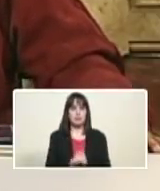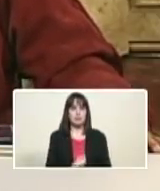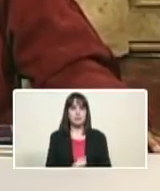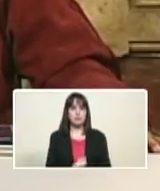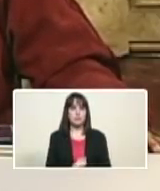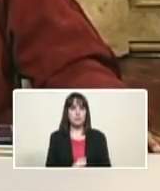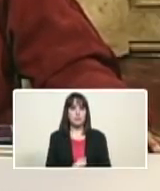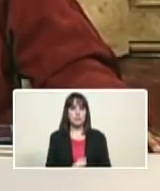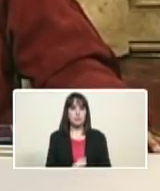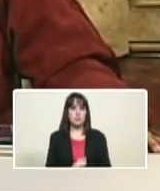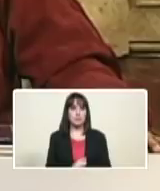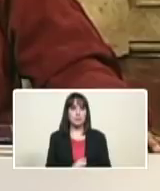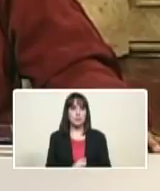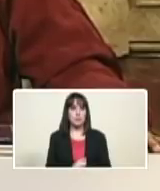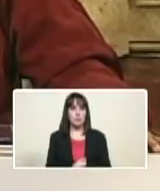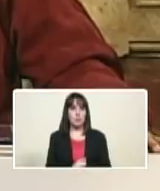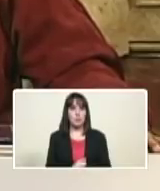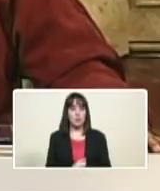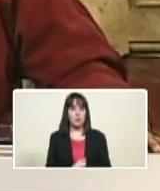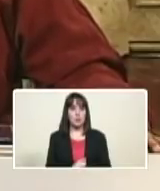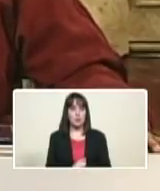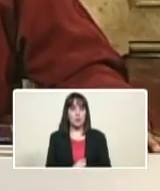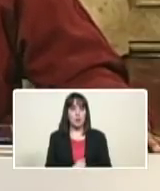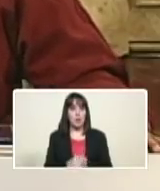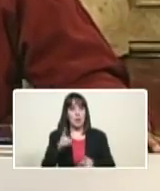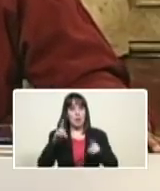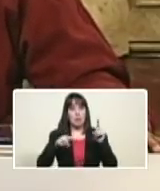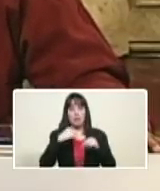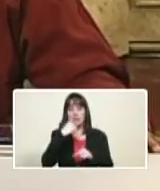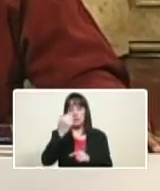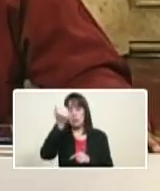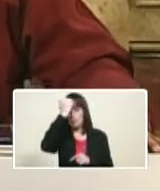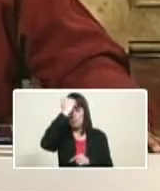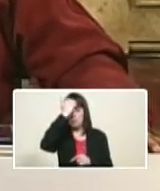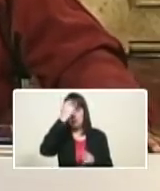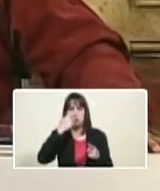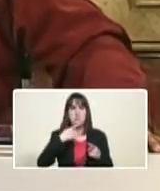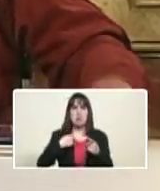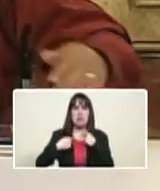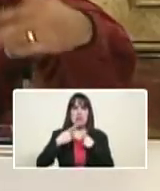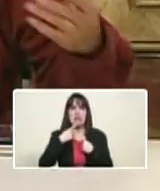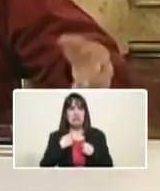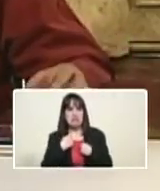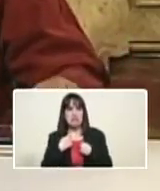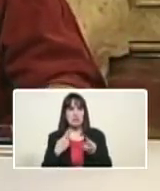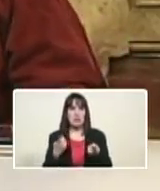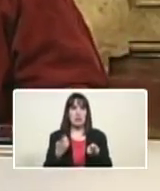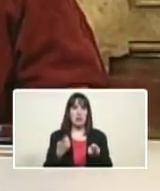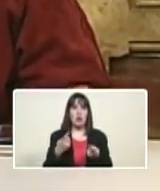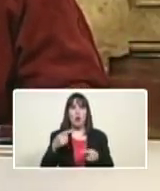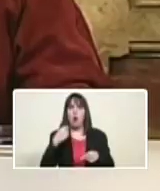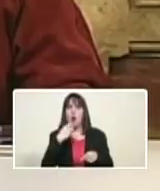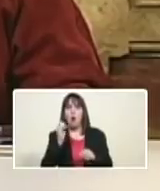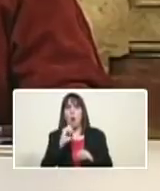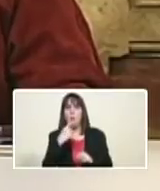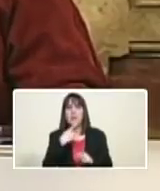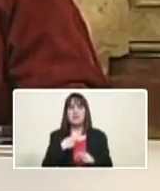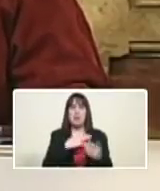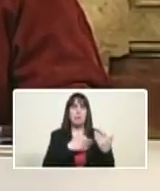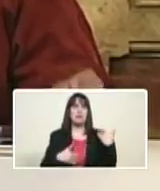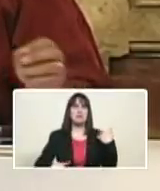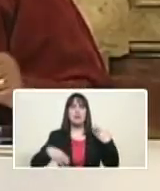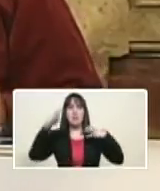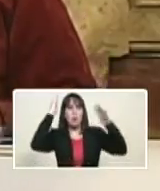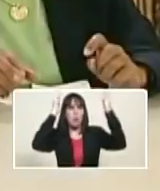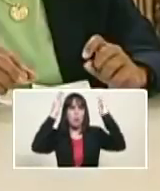El bruto, el maburro. A Cile no le gusta que yo diga estas cosas. Lo digo como un